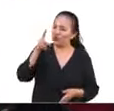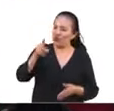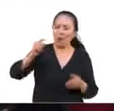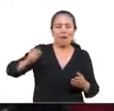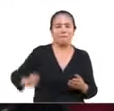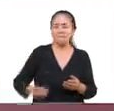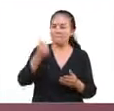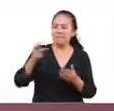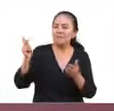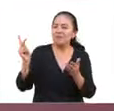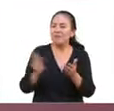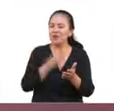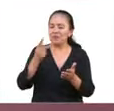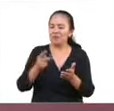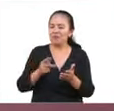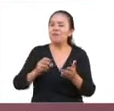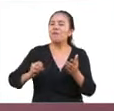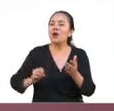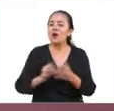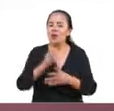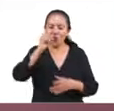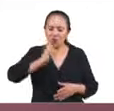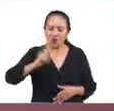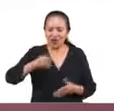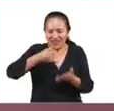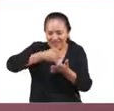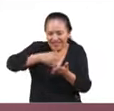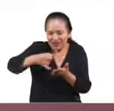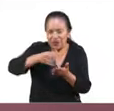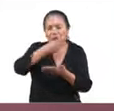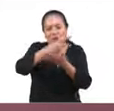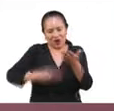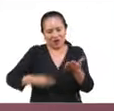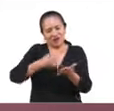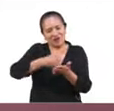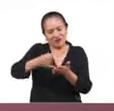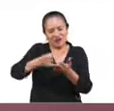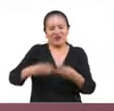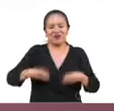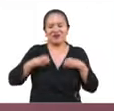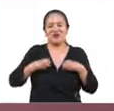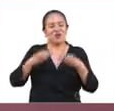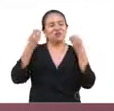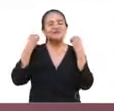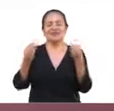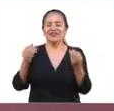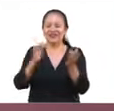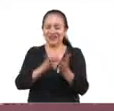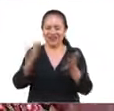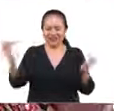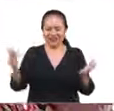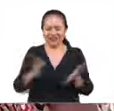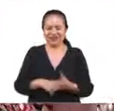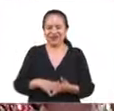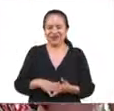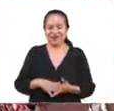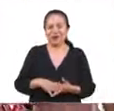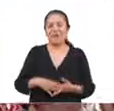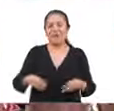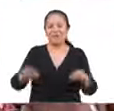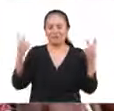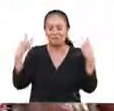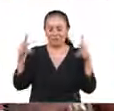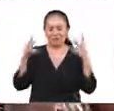pioneras y promotoras de este camino llamado Sembrando Vida. Infinitas gracias, compañeras. ¡Que viva Sembrando